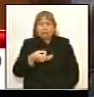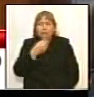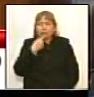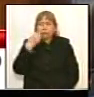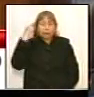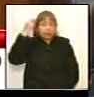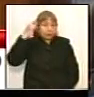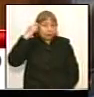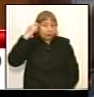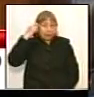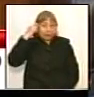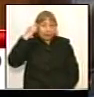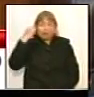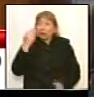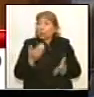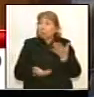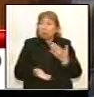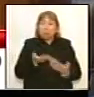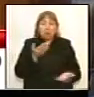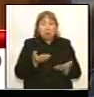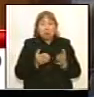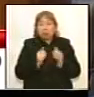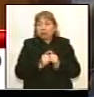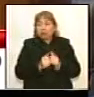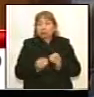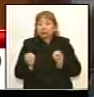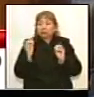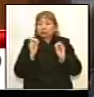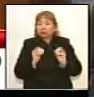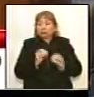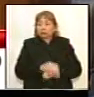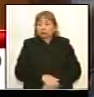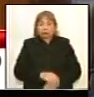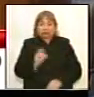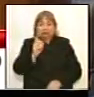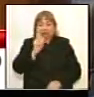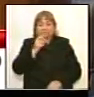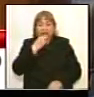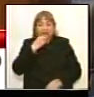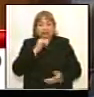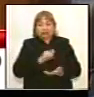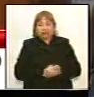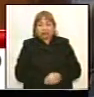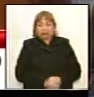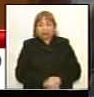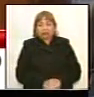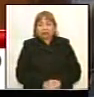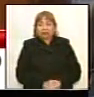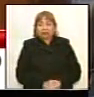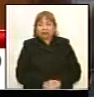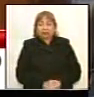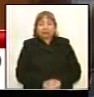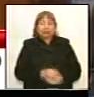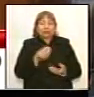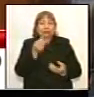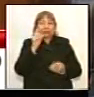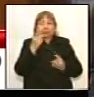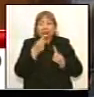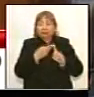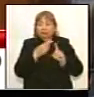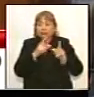político de repente recibe algún aporte, no es que eso sea lavado de activo. Porque en primer